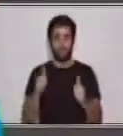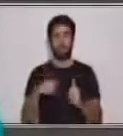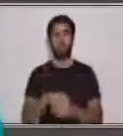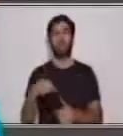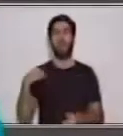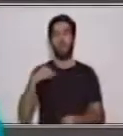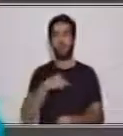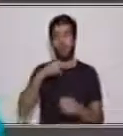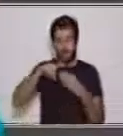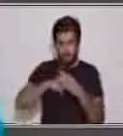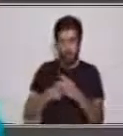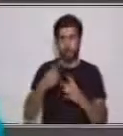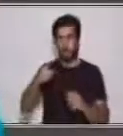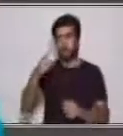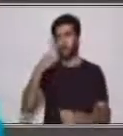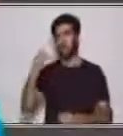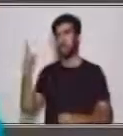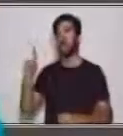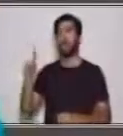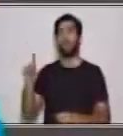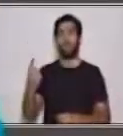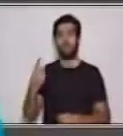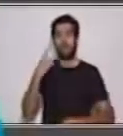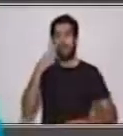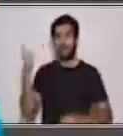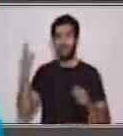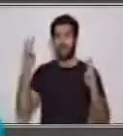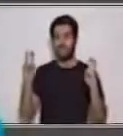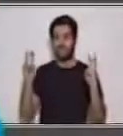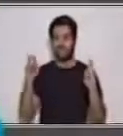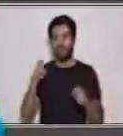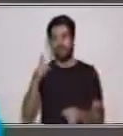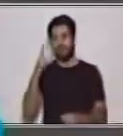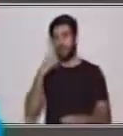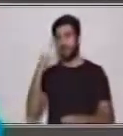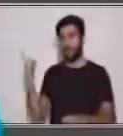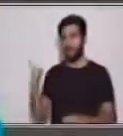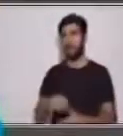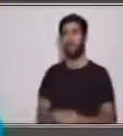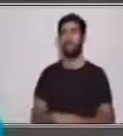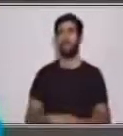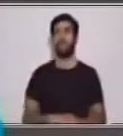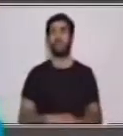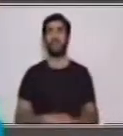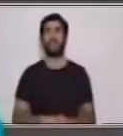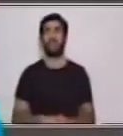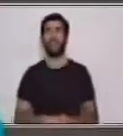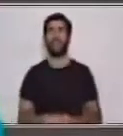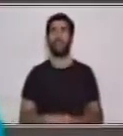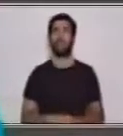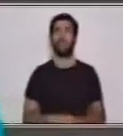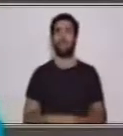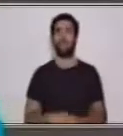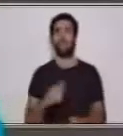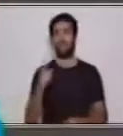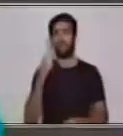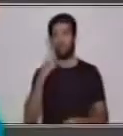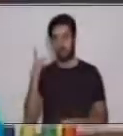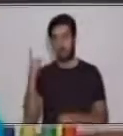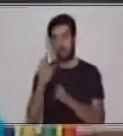vamos a ver el primer problema en cuanto a las medidas de masa o medidas de peso, como tú le quieras llamar. Por